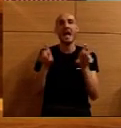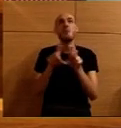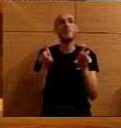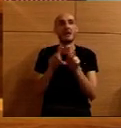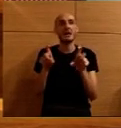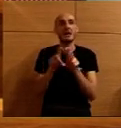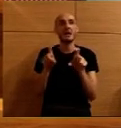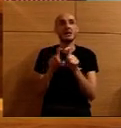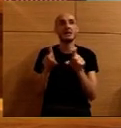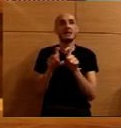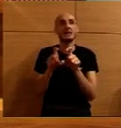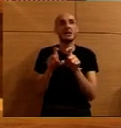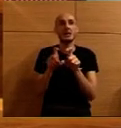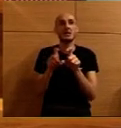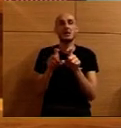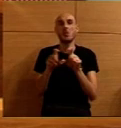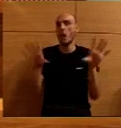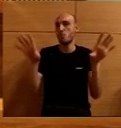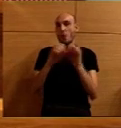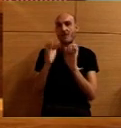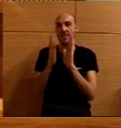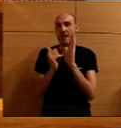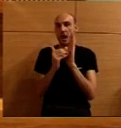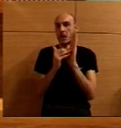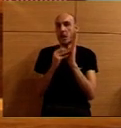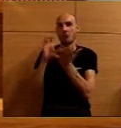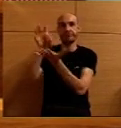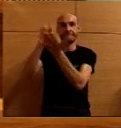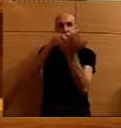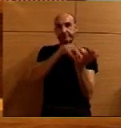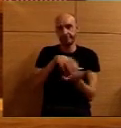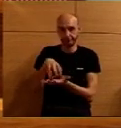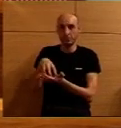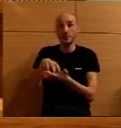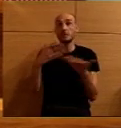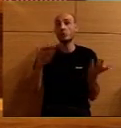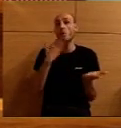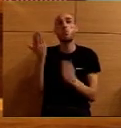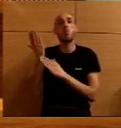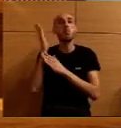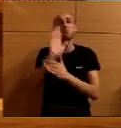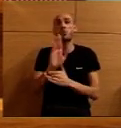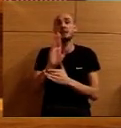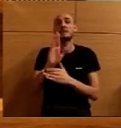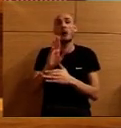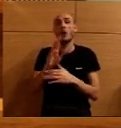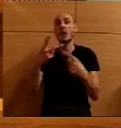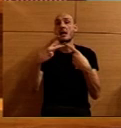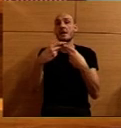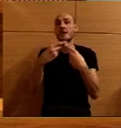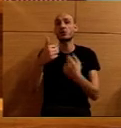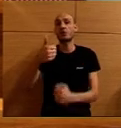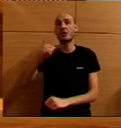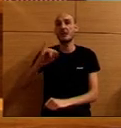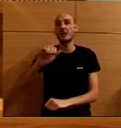jalonadas por toda la provincia. De tal manera que lo que proponemos es una reducción en esa recaudación de los